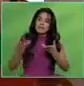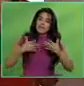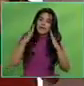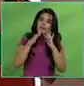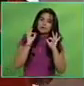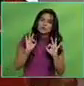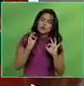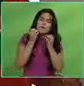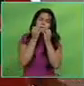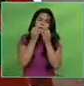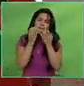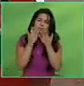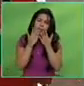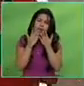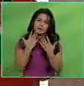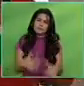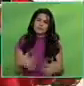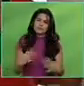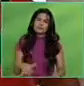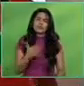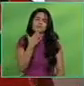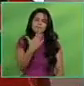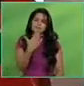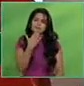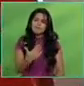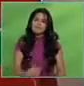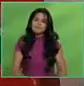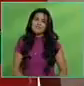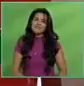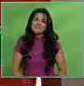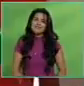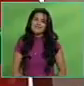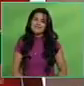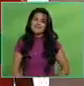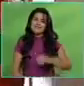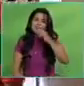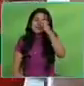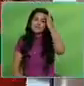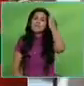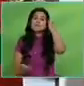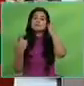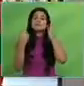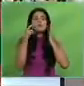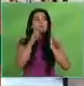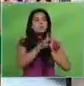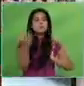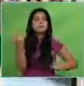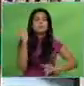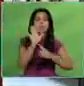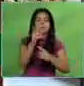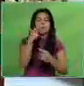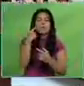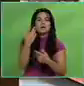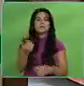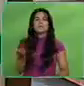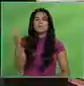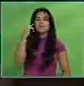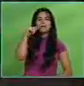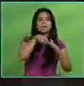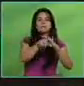digna, hermosa, y le damos muchas gracias. Mira, y nos las quieren enseñar. Yo veo aquí, adelante,